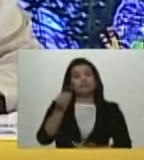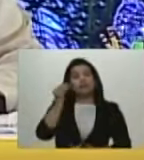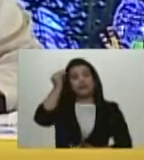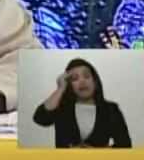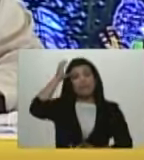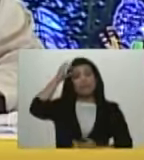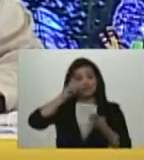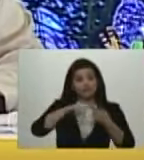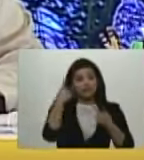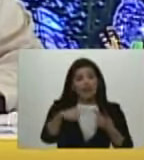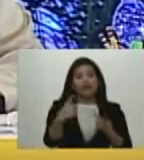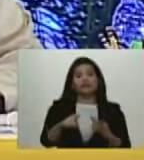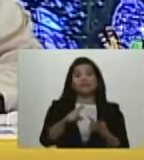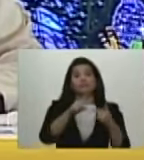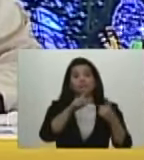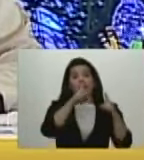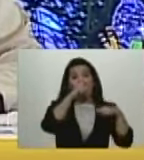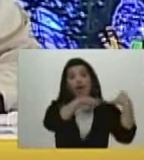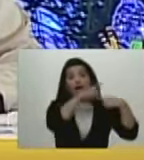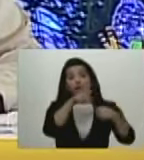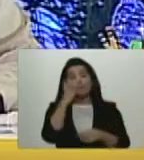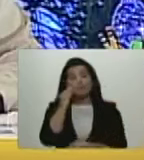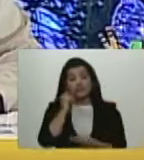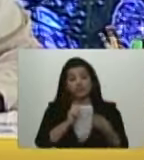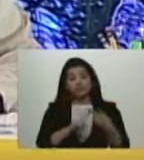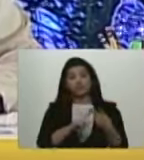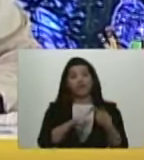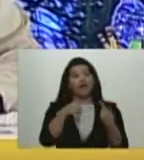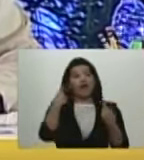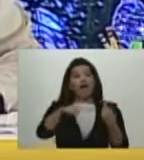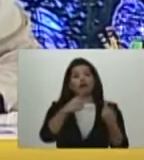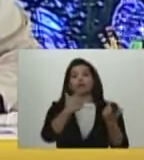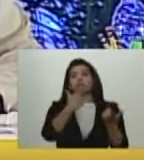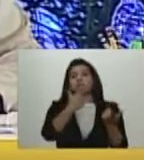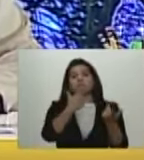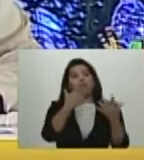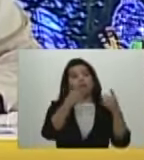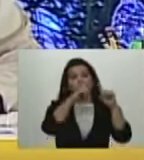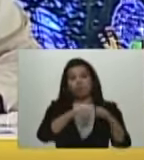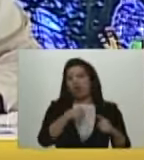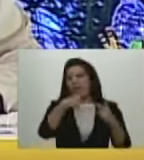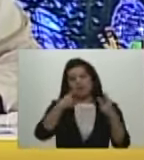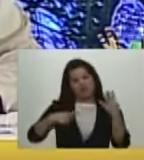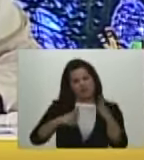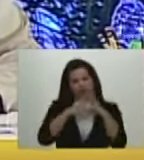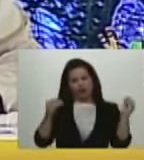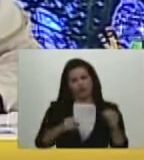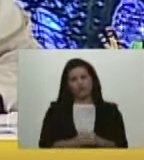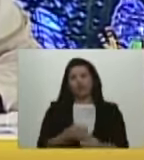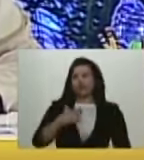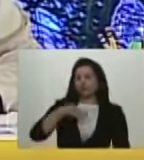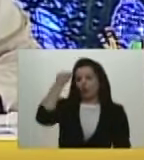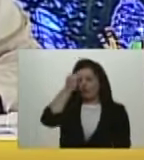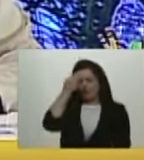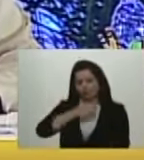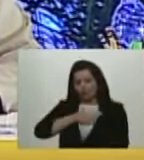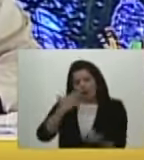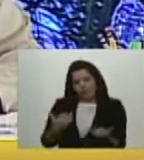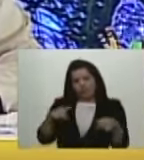impresionante. Yo diría que nunca la patria tuvo en manos de sus trabajadores y sus